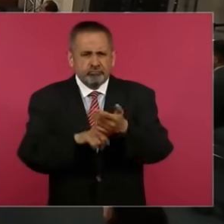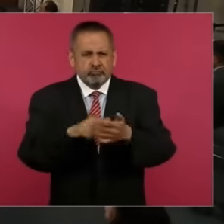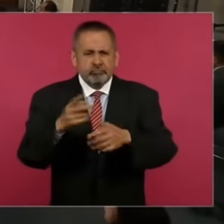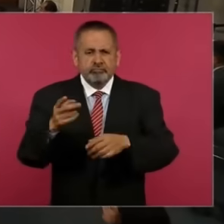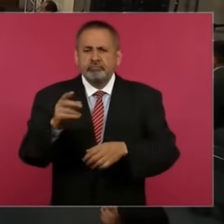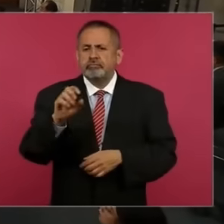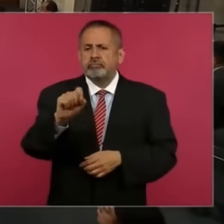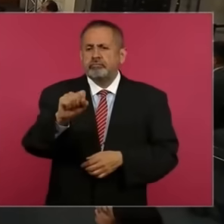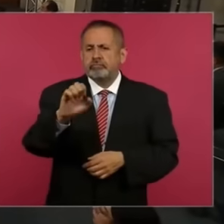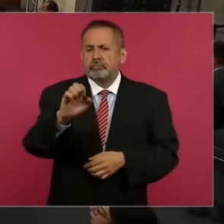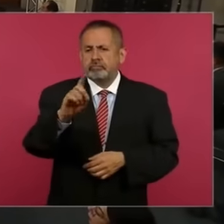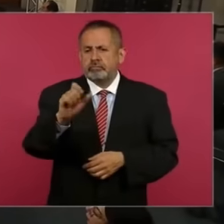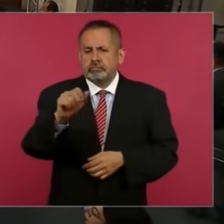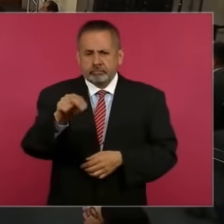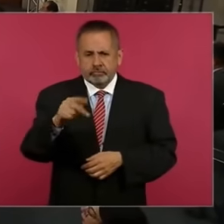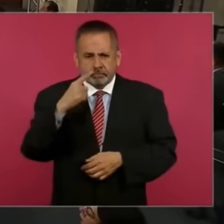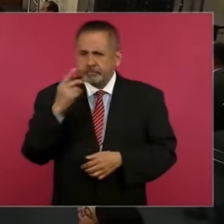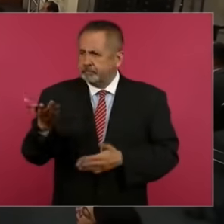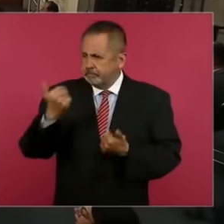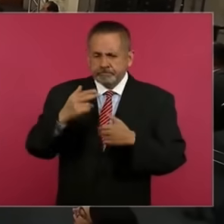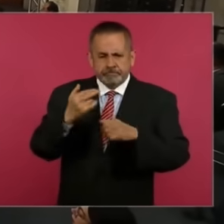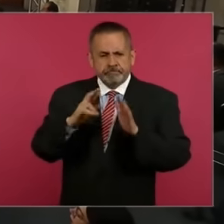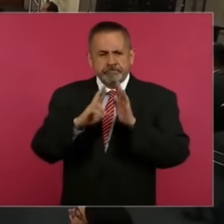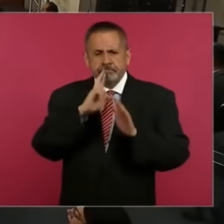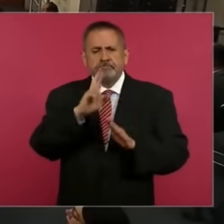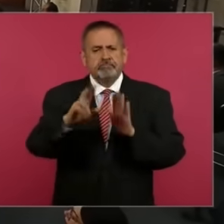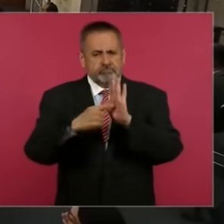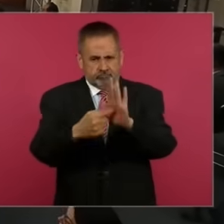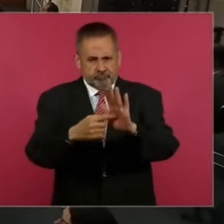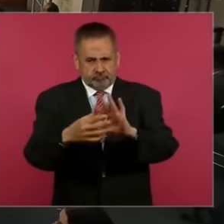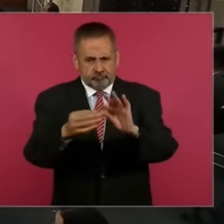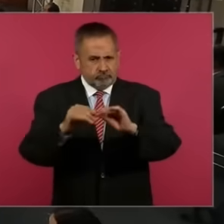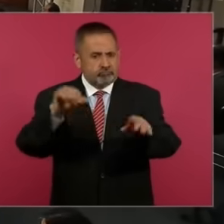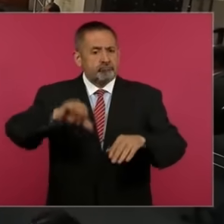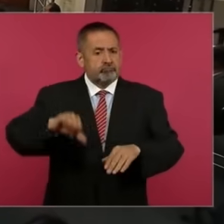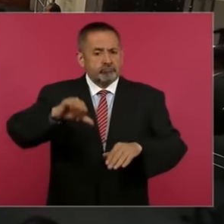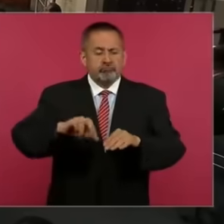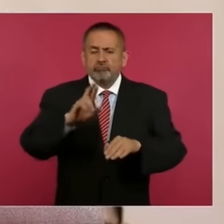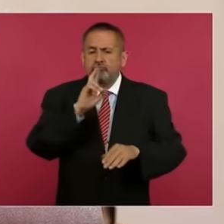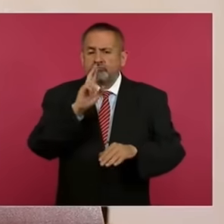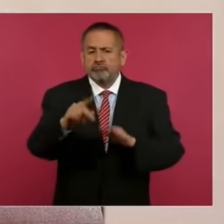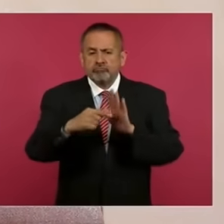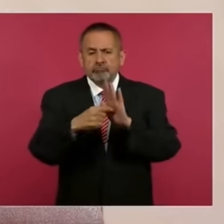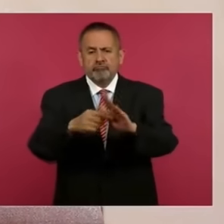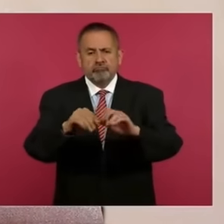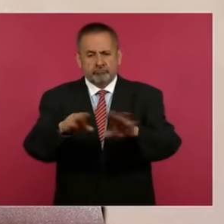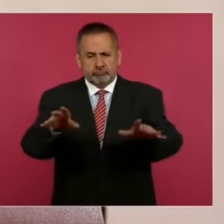Secretaría de la Defensa, a ver si está, el de hoy.